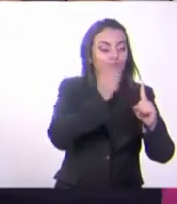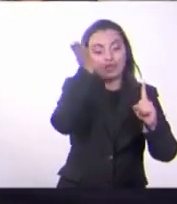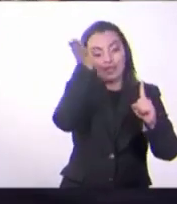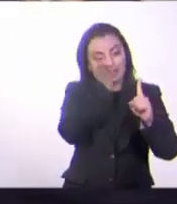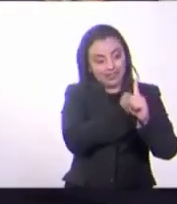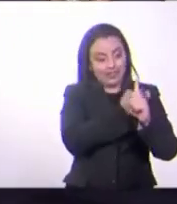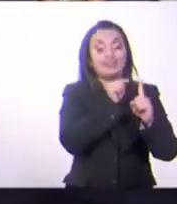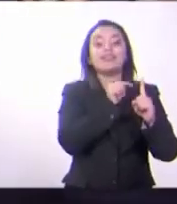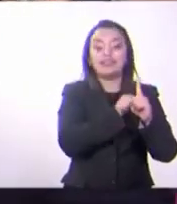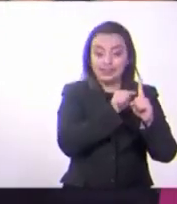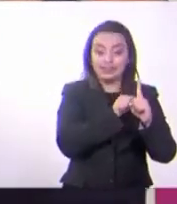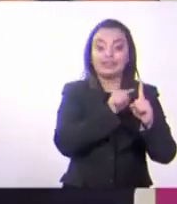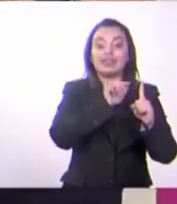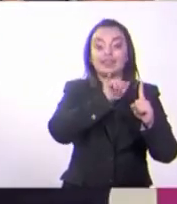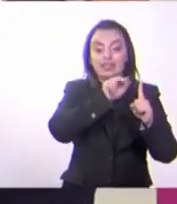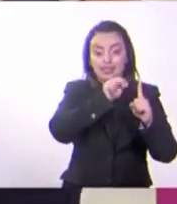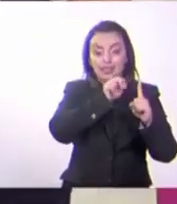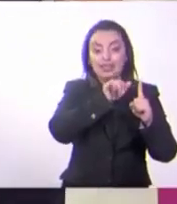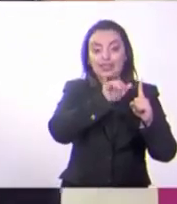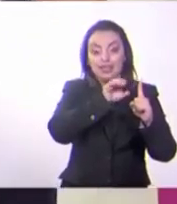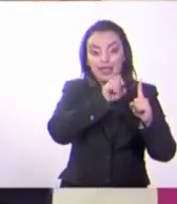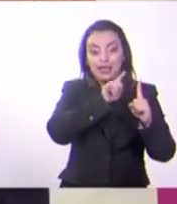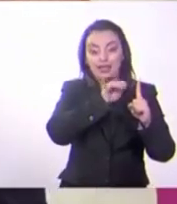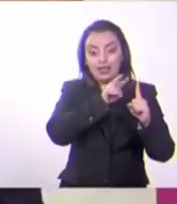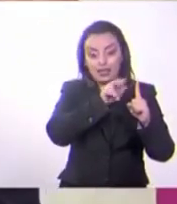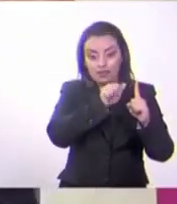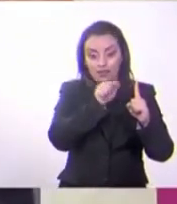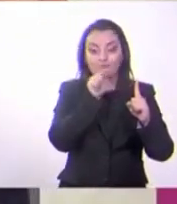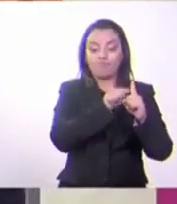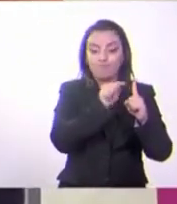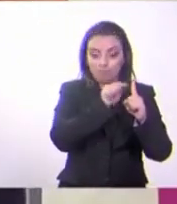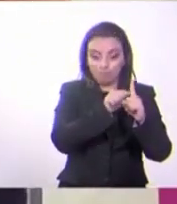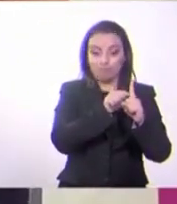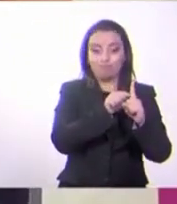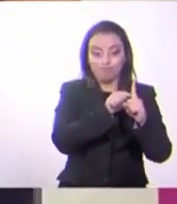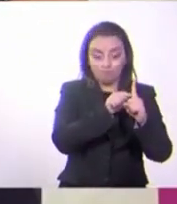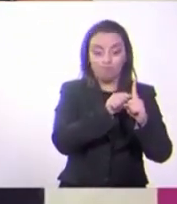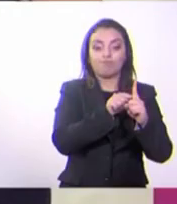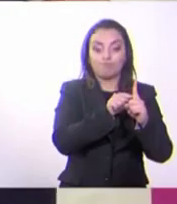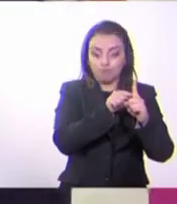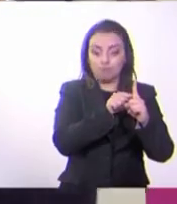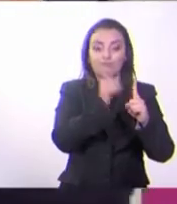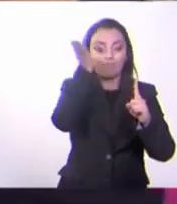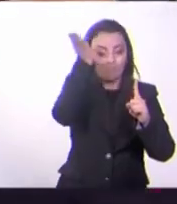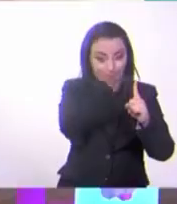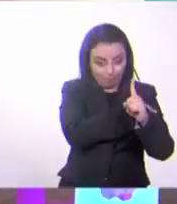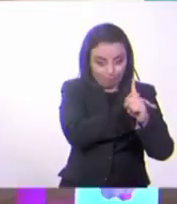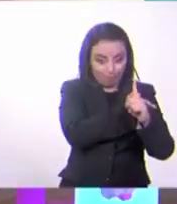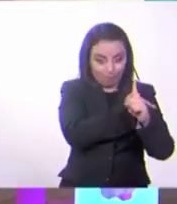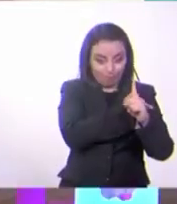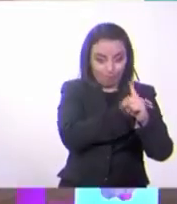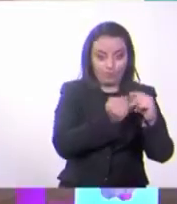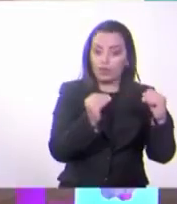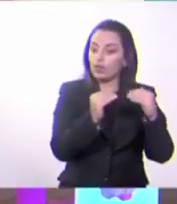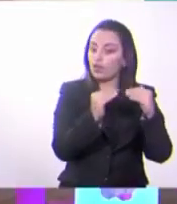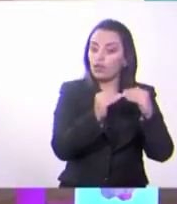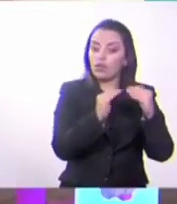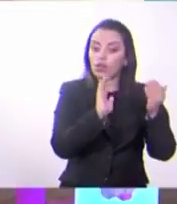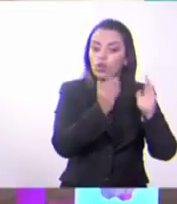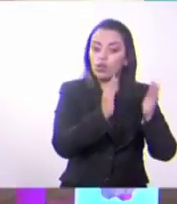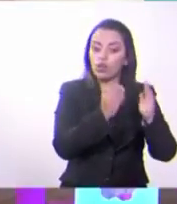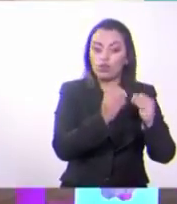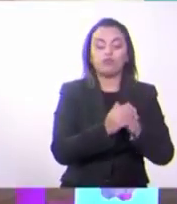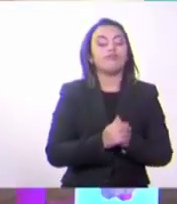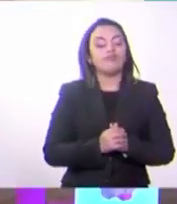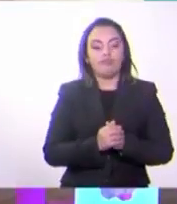aquí, no es inyectiva No es inyectiva, y la función lineal sí es inyectiva. sí es inyectiva. Claro.